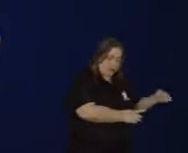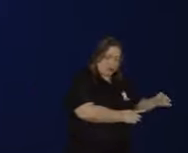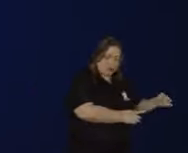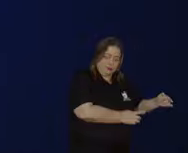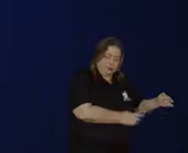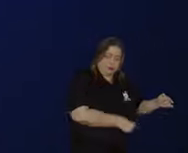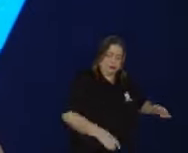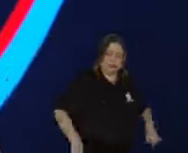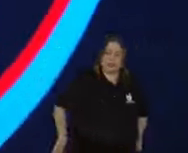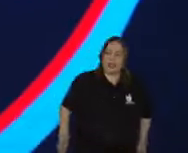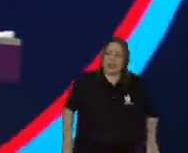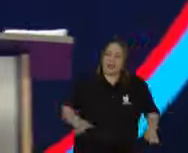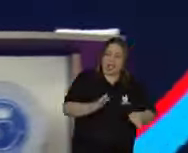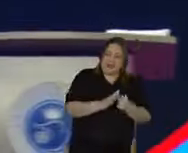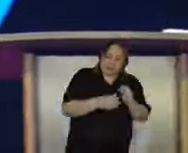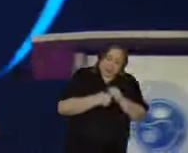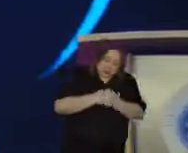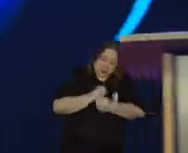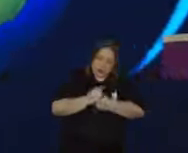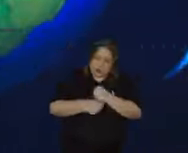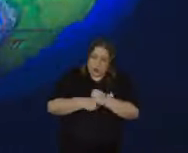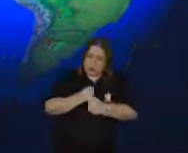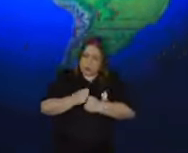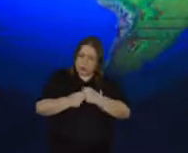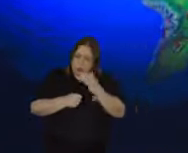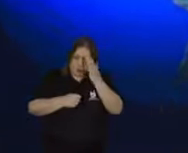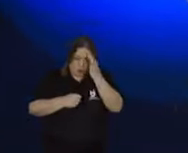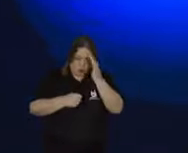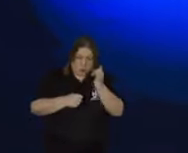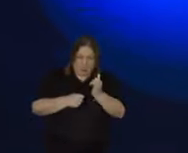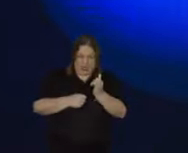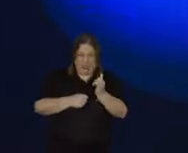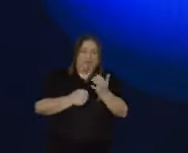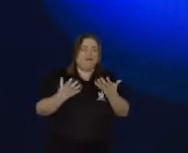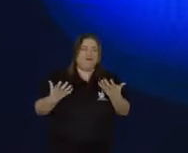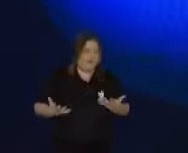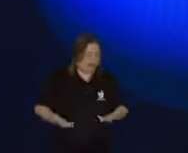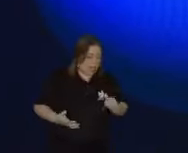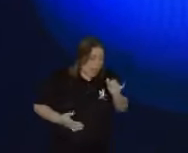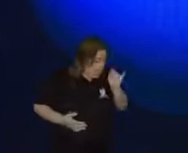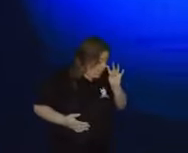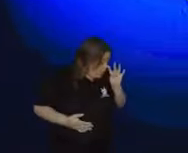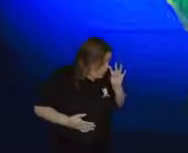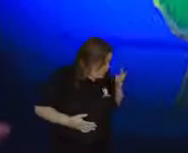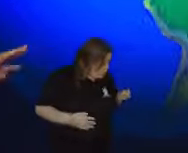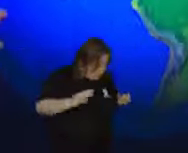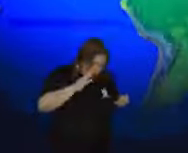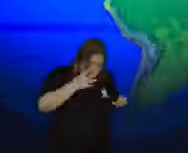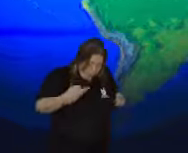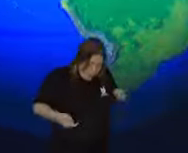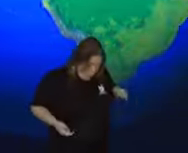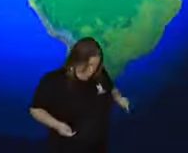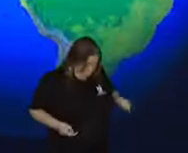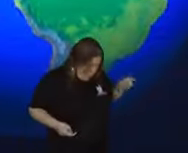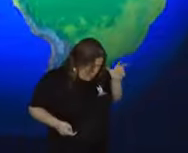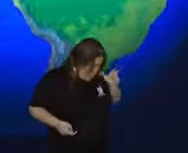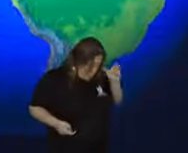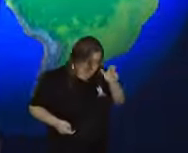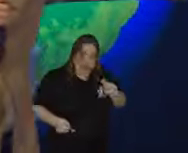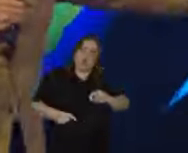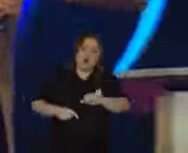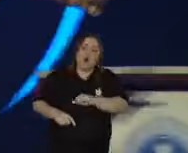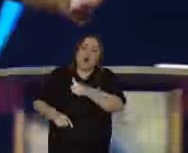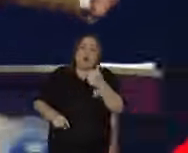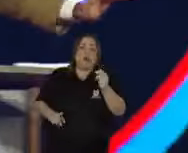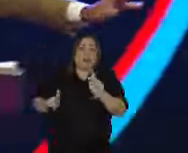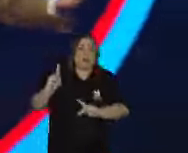Y a veces sufrimos porque caminamos por la vida ignorándolo, siendo inconscientes. Hay otros que viven pendientes,